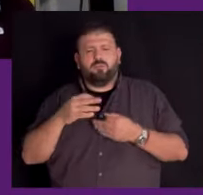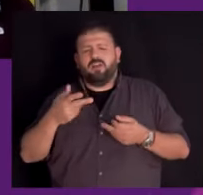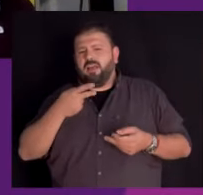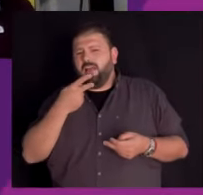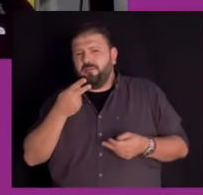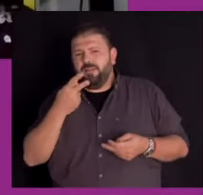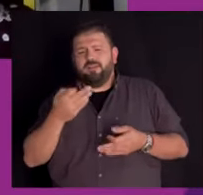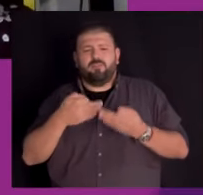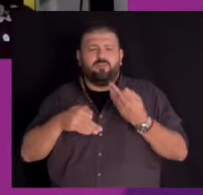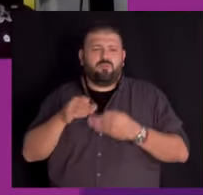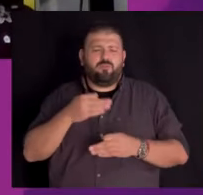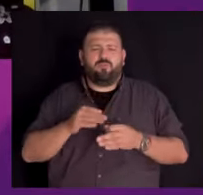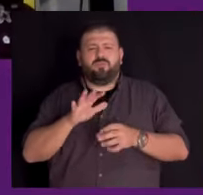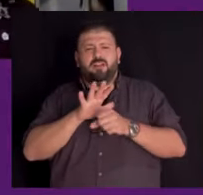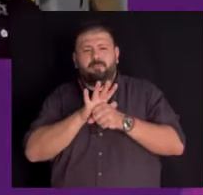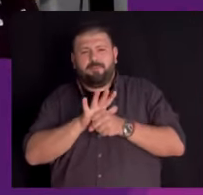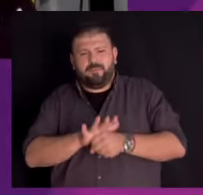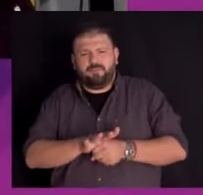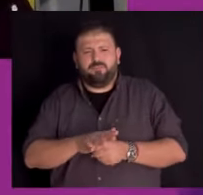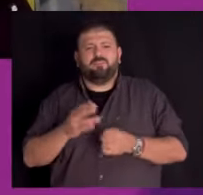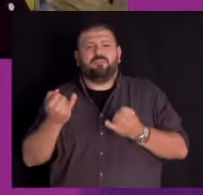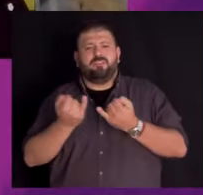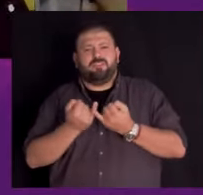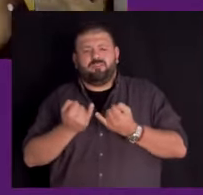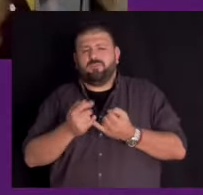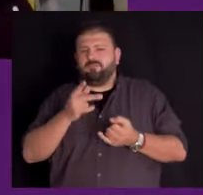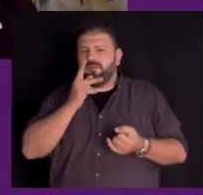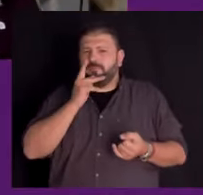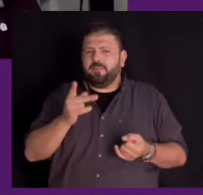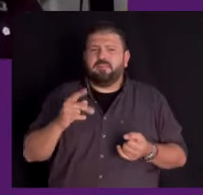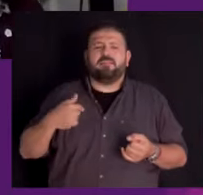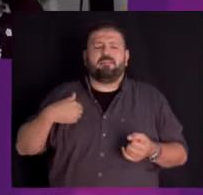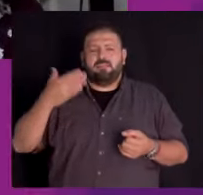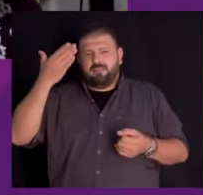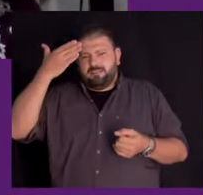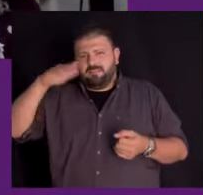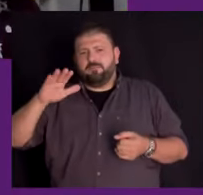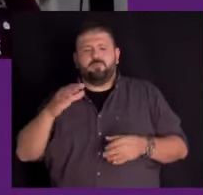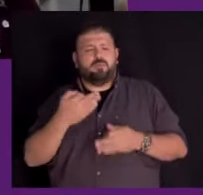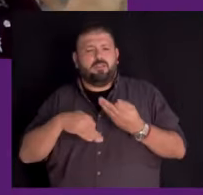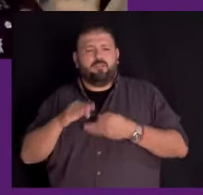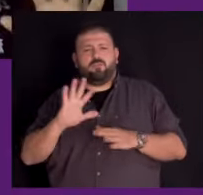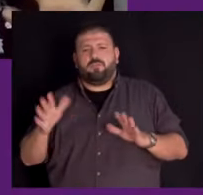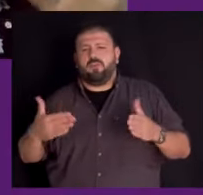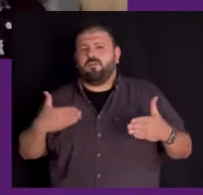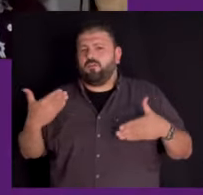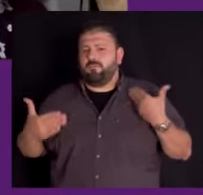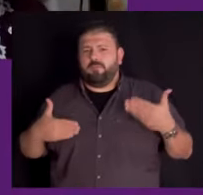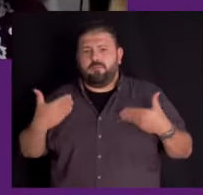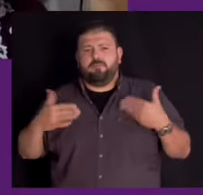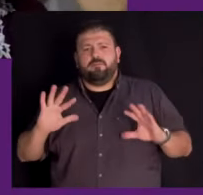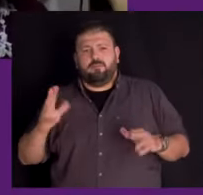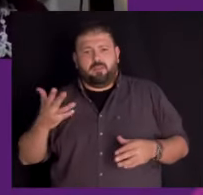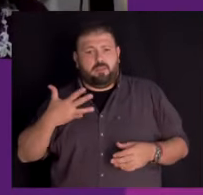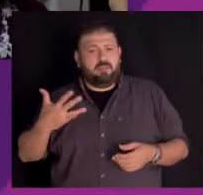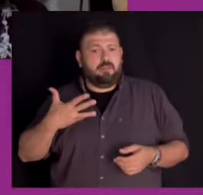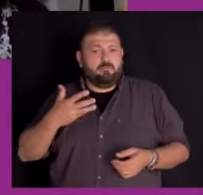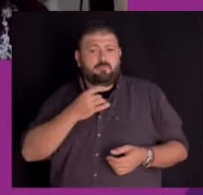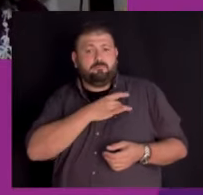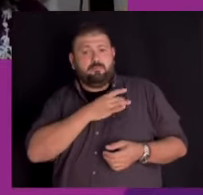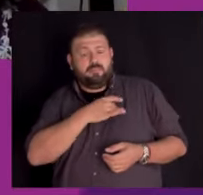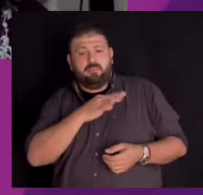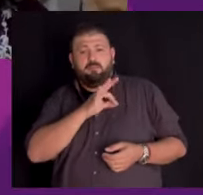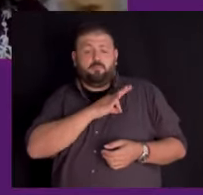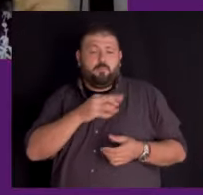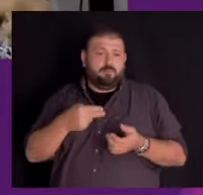porque estarás de acuerdo conmigo que es una palabra con la que a lo mejor ya convivimos y ya también hasta le tenemos miedo y no le queremos